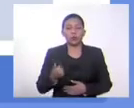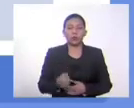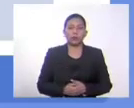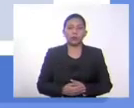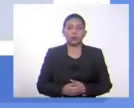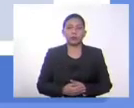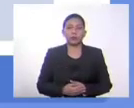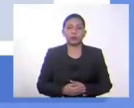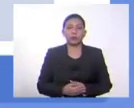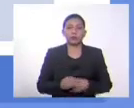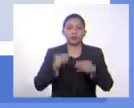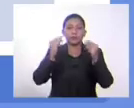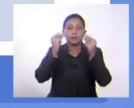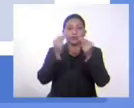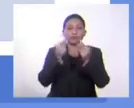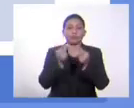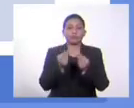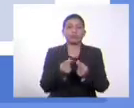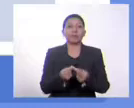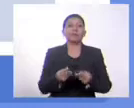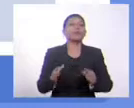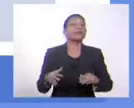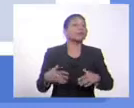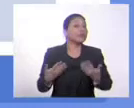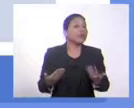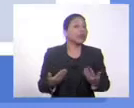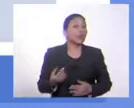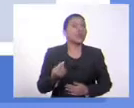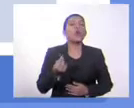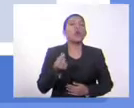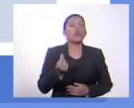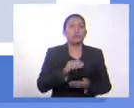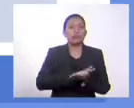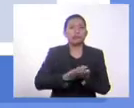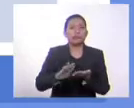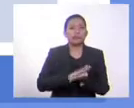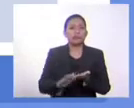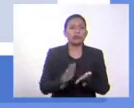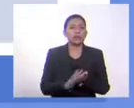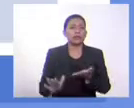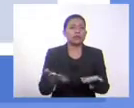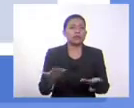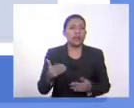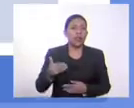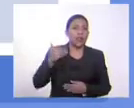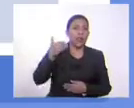a tener en el próximo año, cómo deberíamos de aplicar entonces la política,